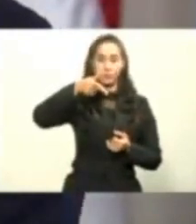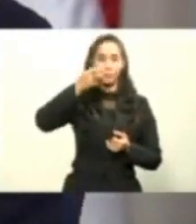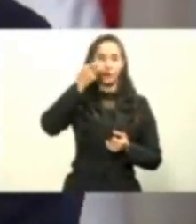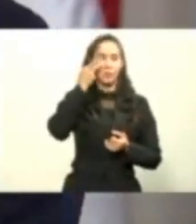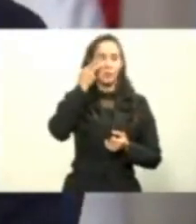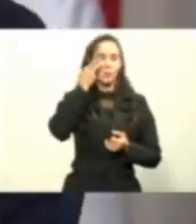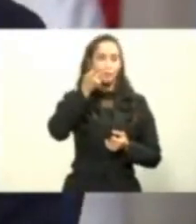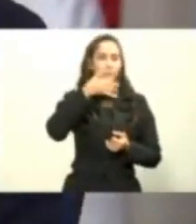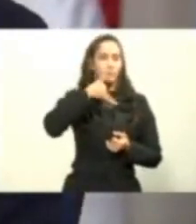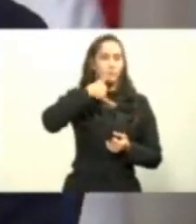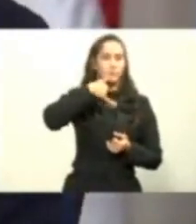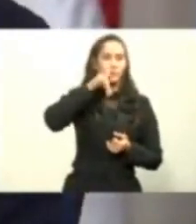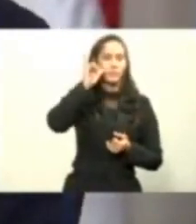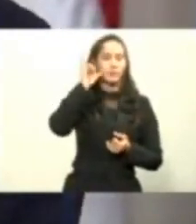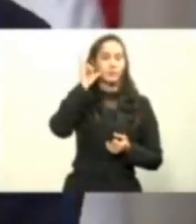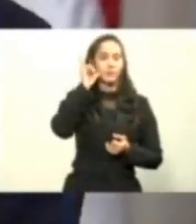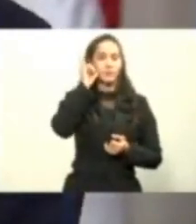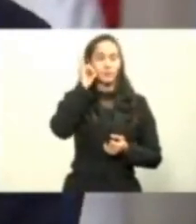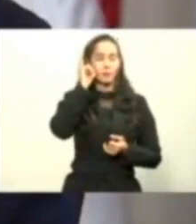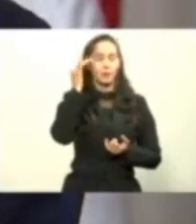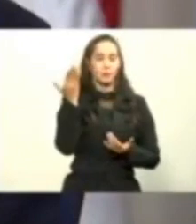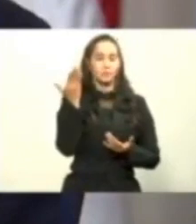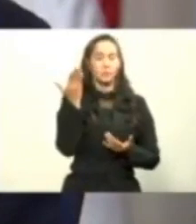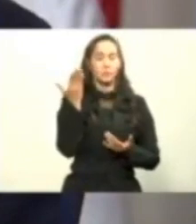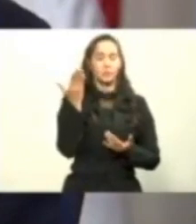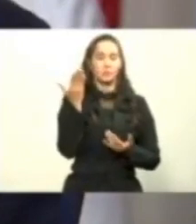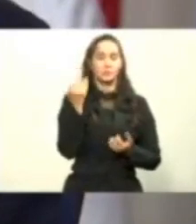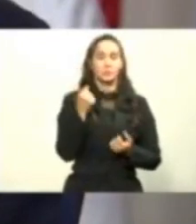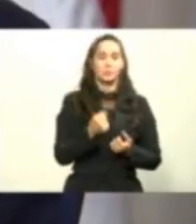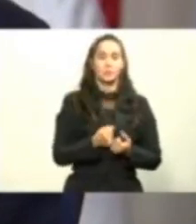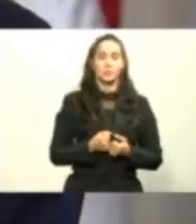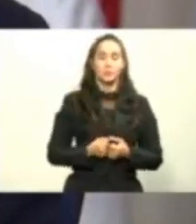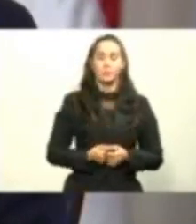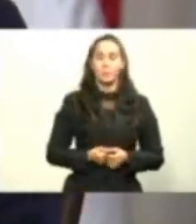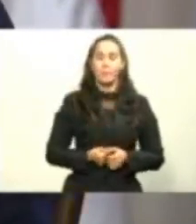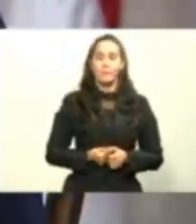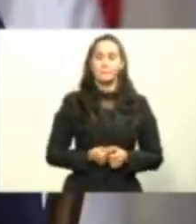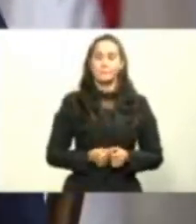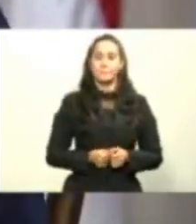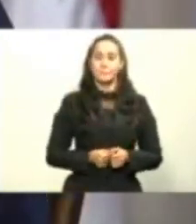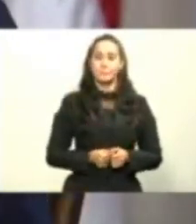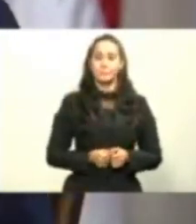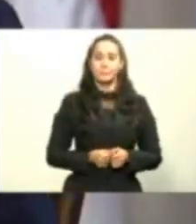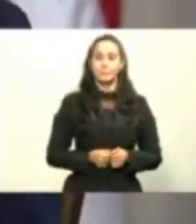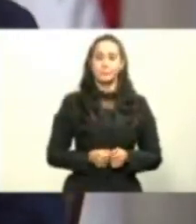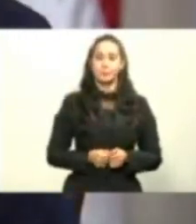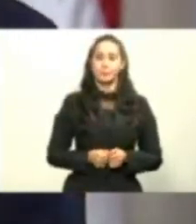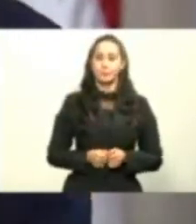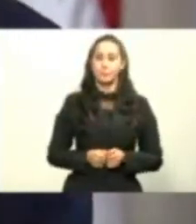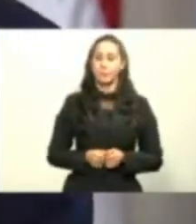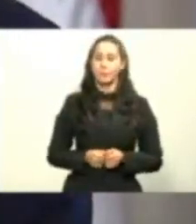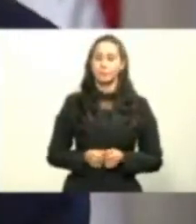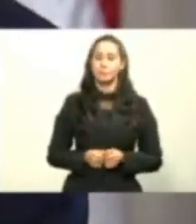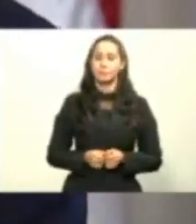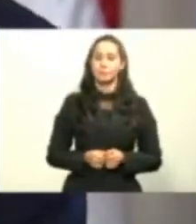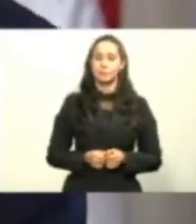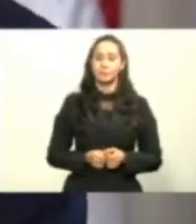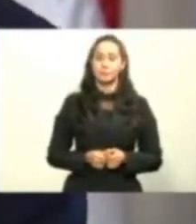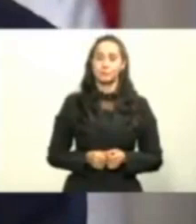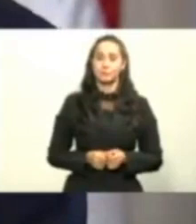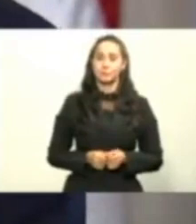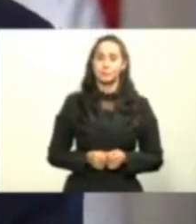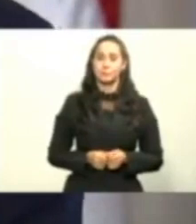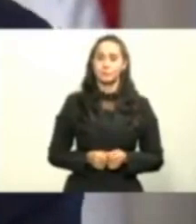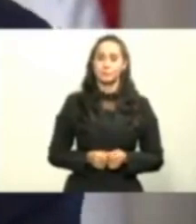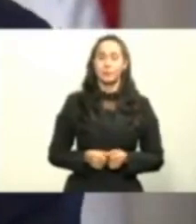envió el presidente Luis Abinader a los legisladores, a sus funcionarios e inclusive a los policías. Quédate